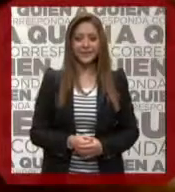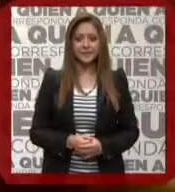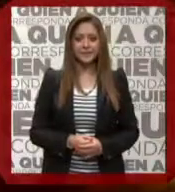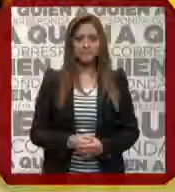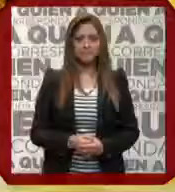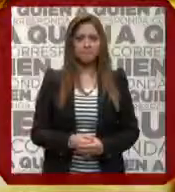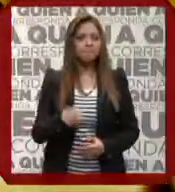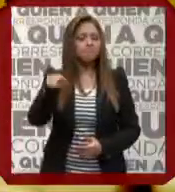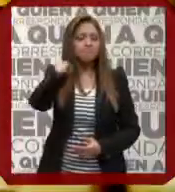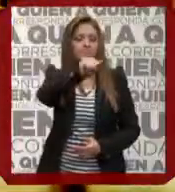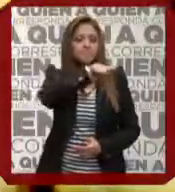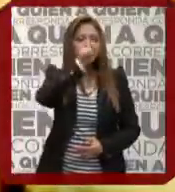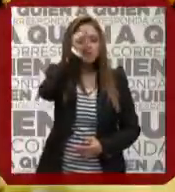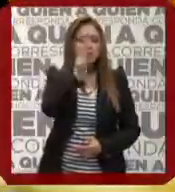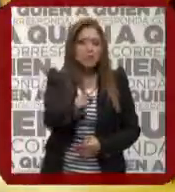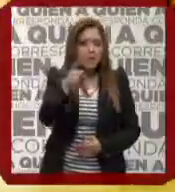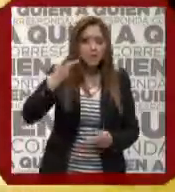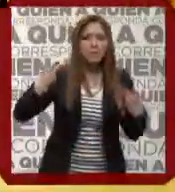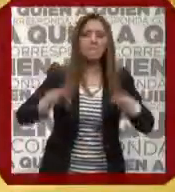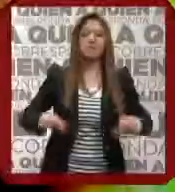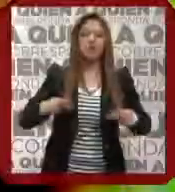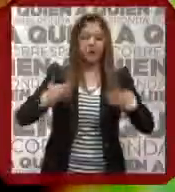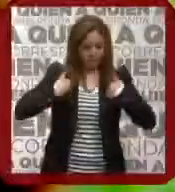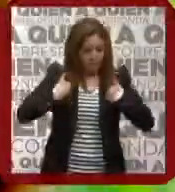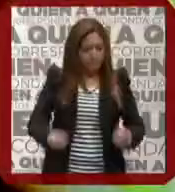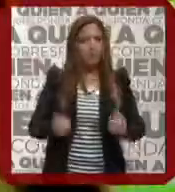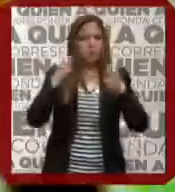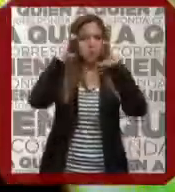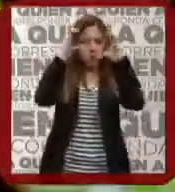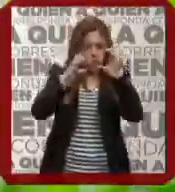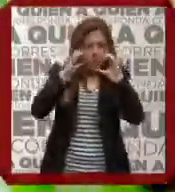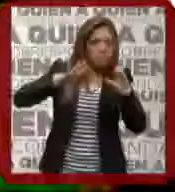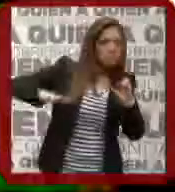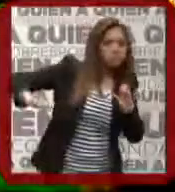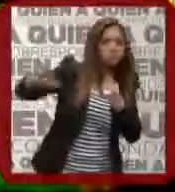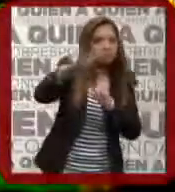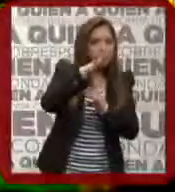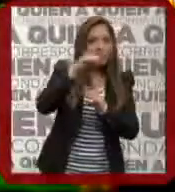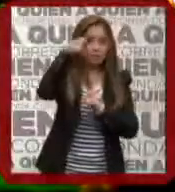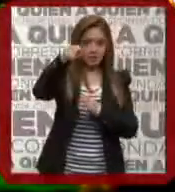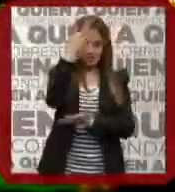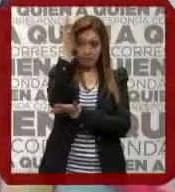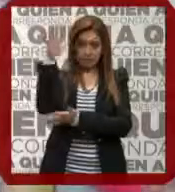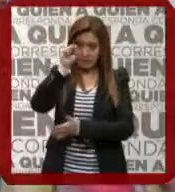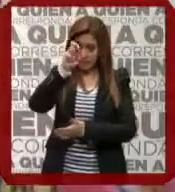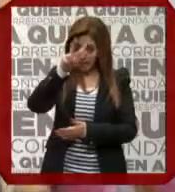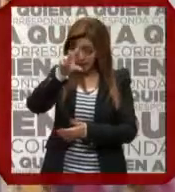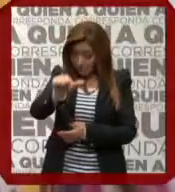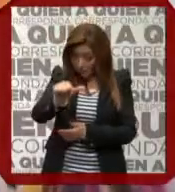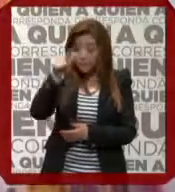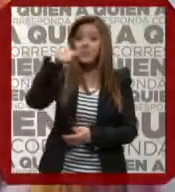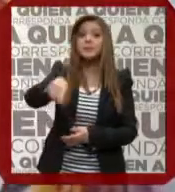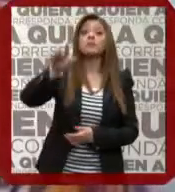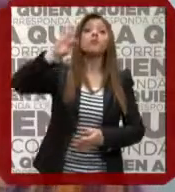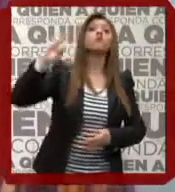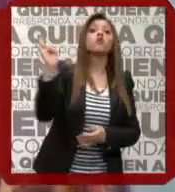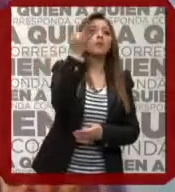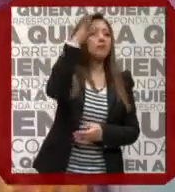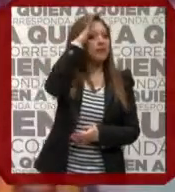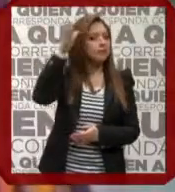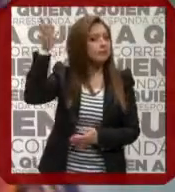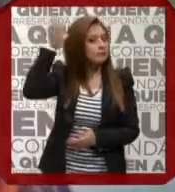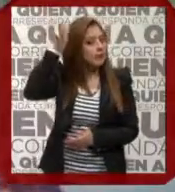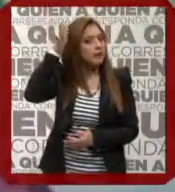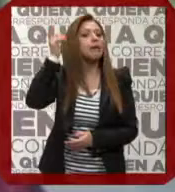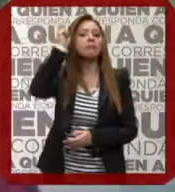Con el objetivo de crear conciencia en la sociedad sobre la importancia de promover el cuidado y conservación de la selva lacandona, Fundación Azteca de Grupo Salinas